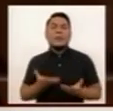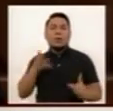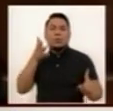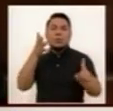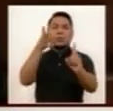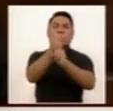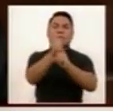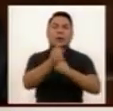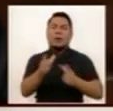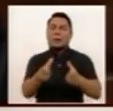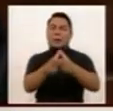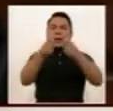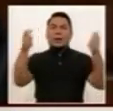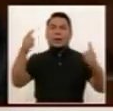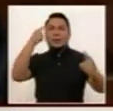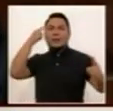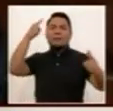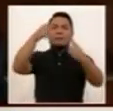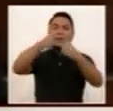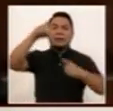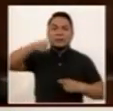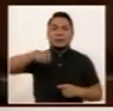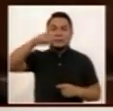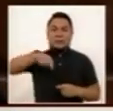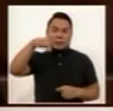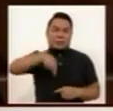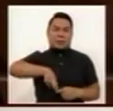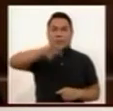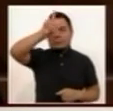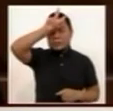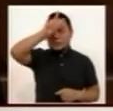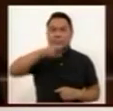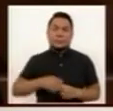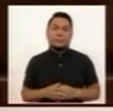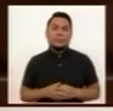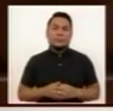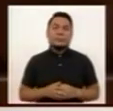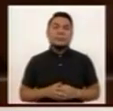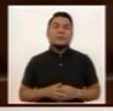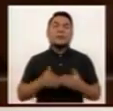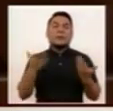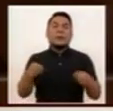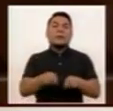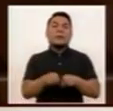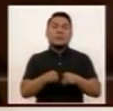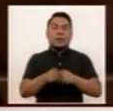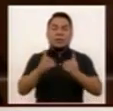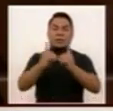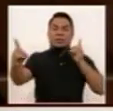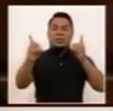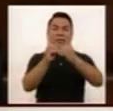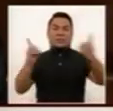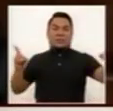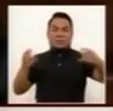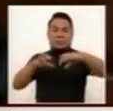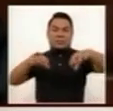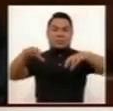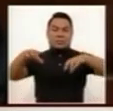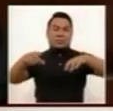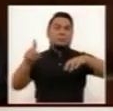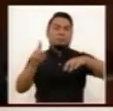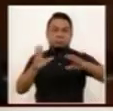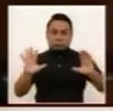los grandes desafíos y necesidades que tiene nuestro país. La división de poderes es la base de